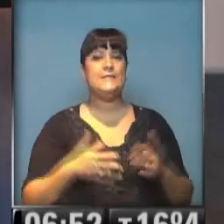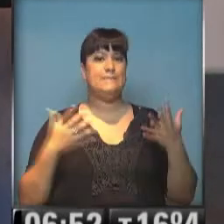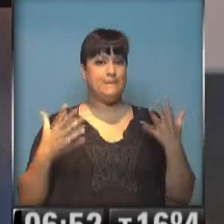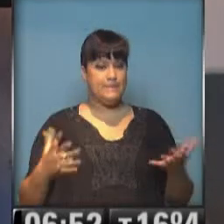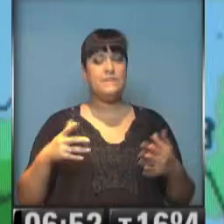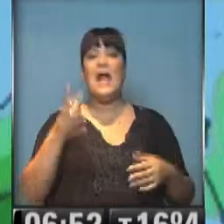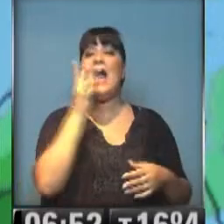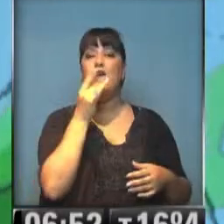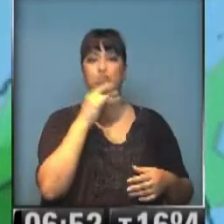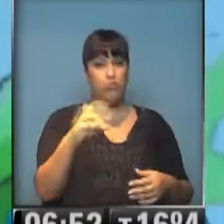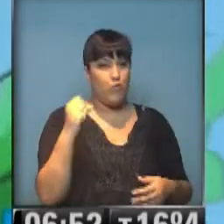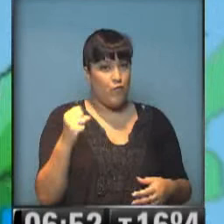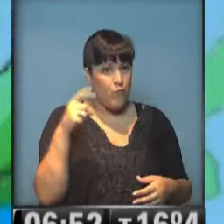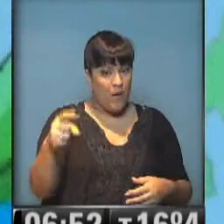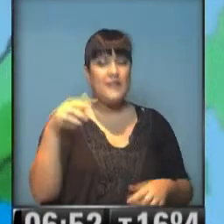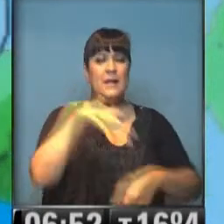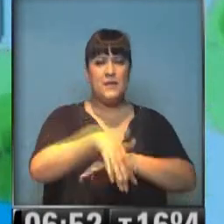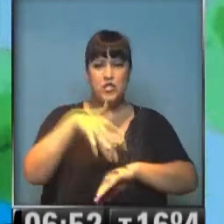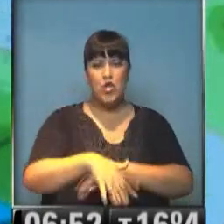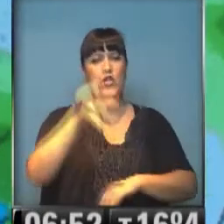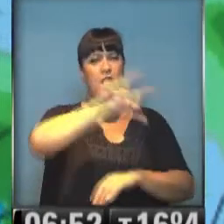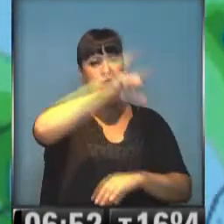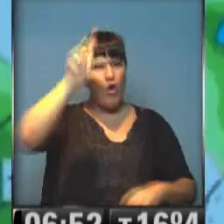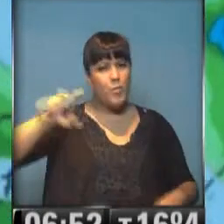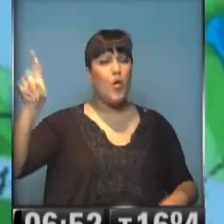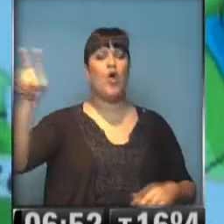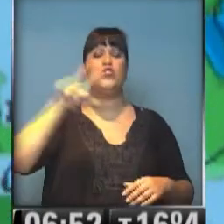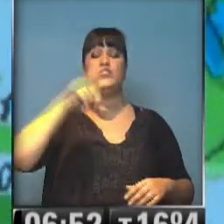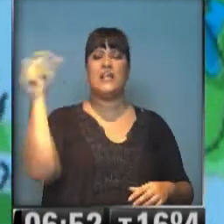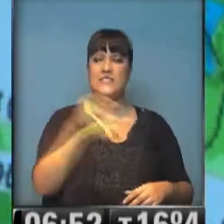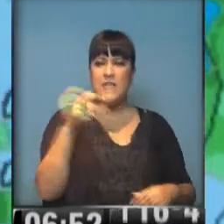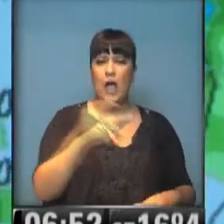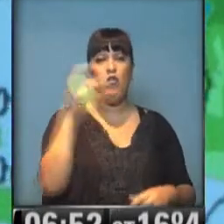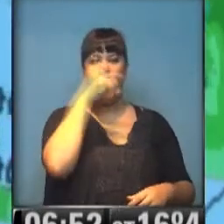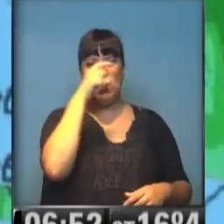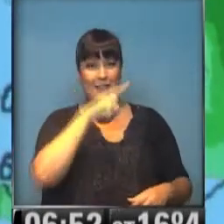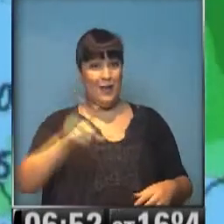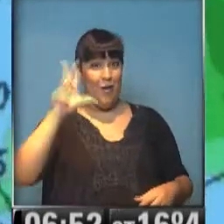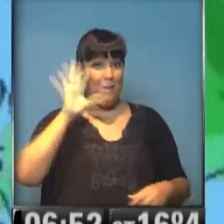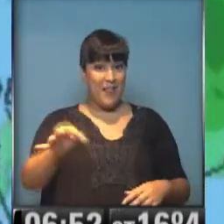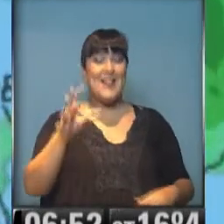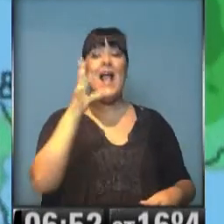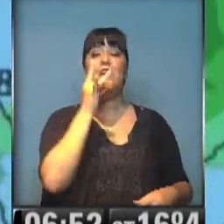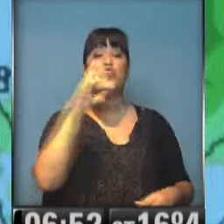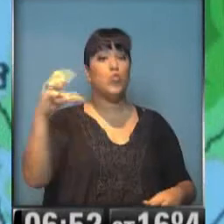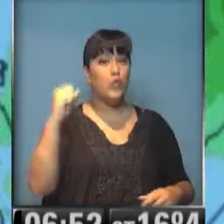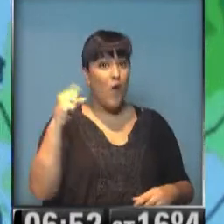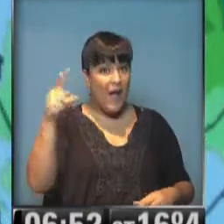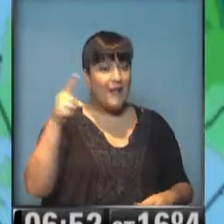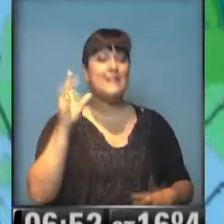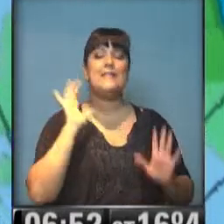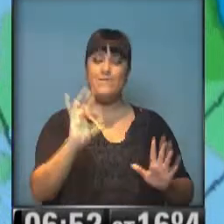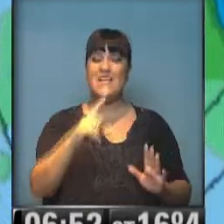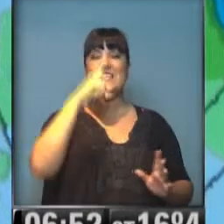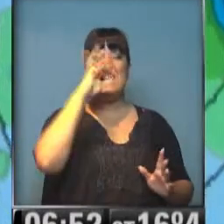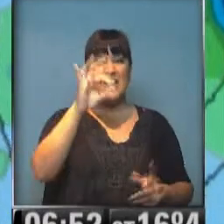azul intenso, Misiones, Formosa, Chaco, Norte de Corrientes. ¿Lo ve? Azul fuerte. Bueno, hasta 70